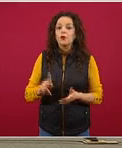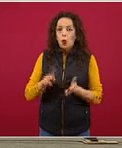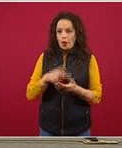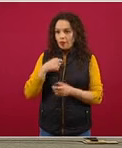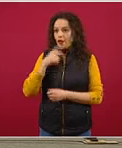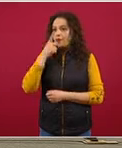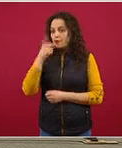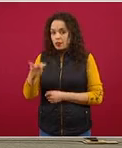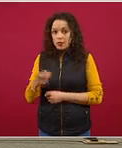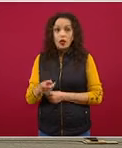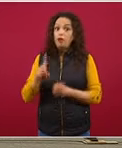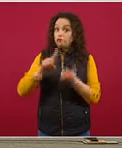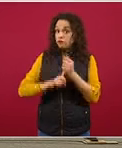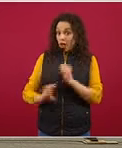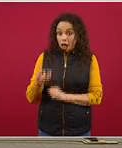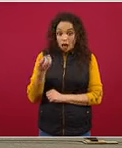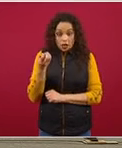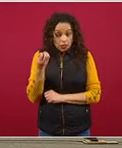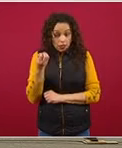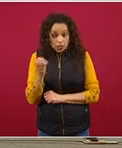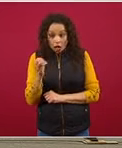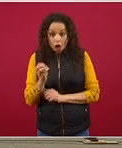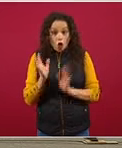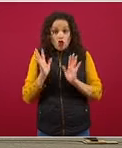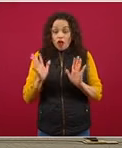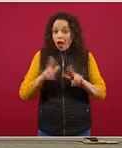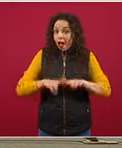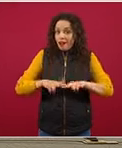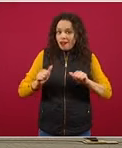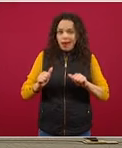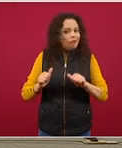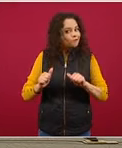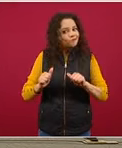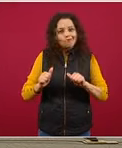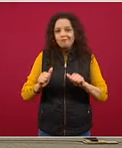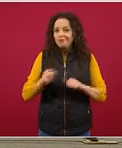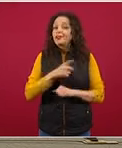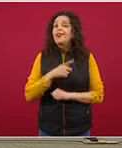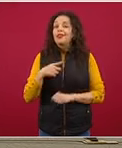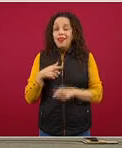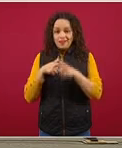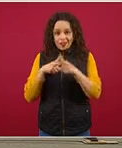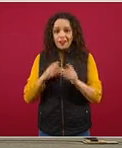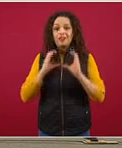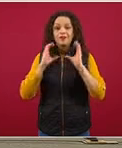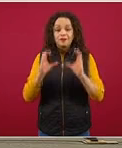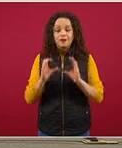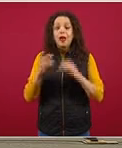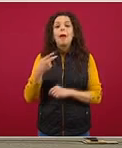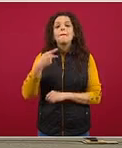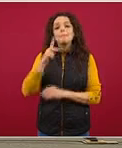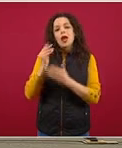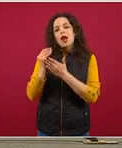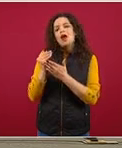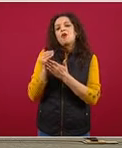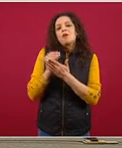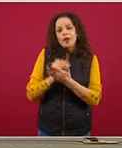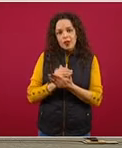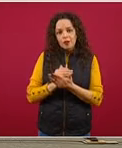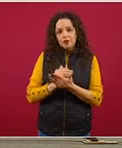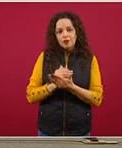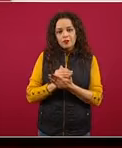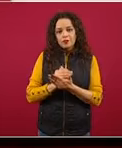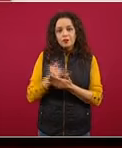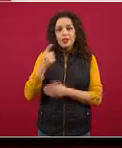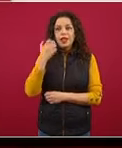no es un riesgo cero, todos nos tenemos que seguir cuidando, pero es el menor riesgo posible. Eso